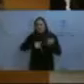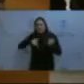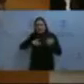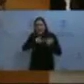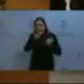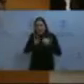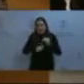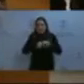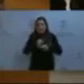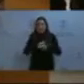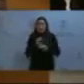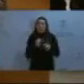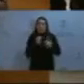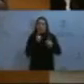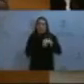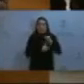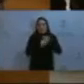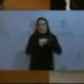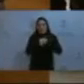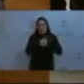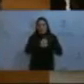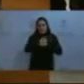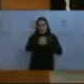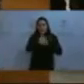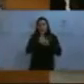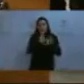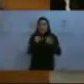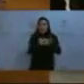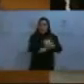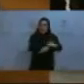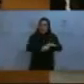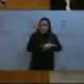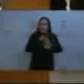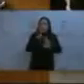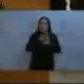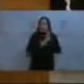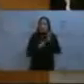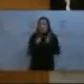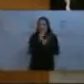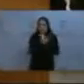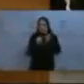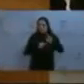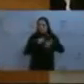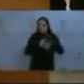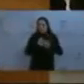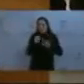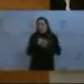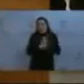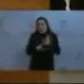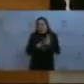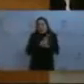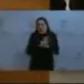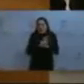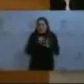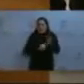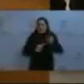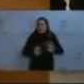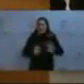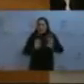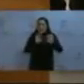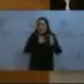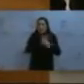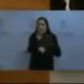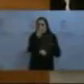país a través de un gobierno que cumpla los principios que todos nos hemos dado a través de las leyes y, sobre todo y muy especialmente, en